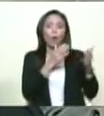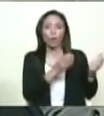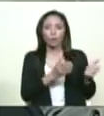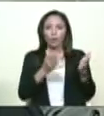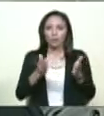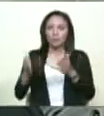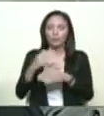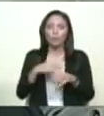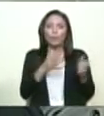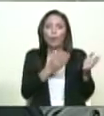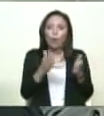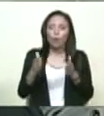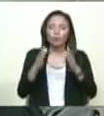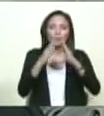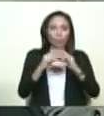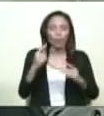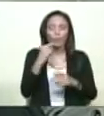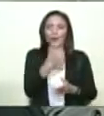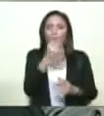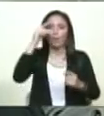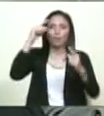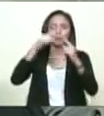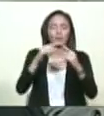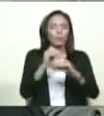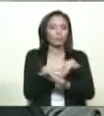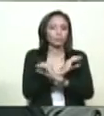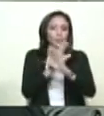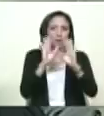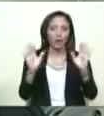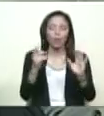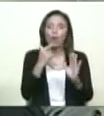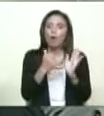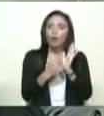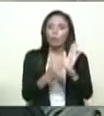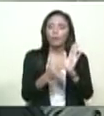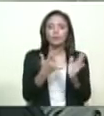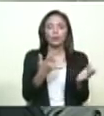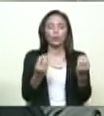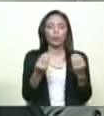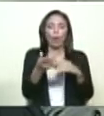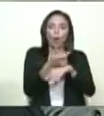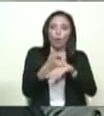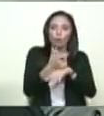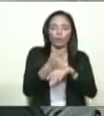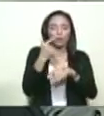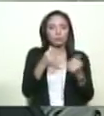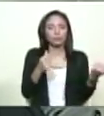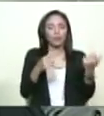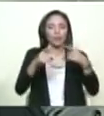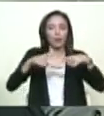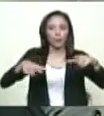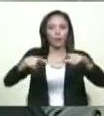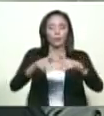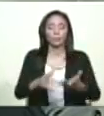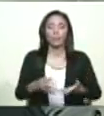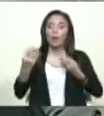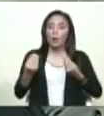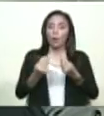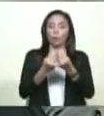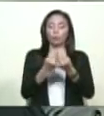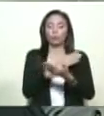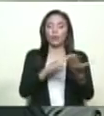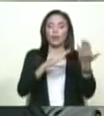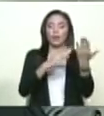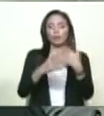para lograr lo que usted está diciendo que lo definimos un concepto que es la gobernanza territorial es el pueblo acompañando la